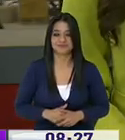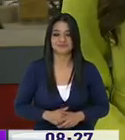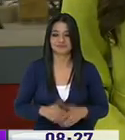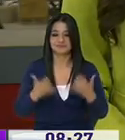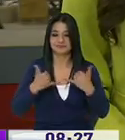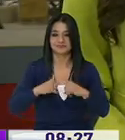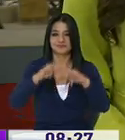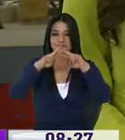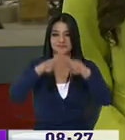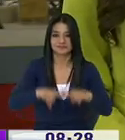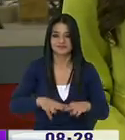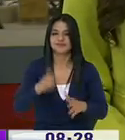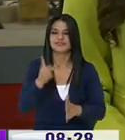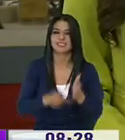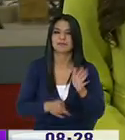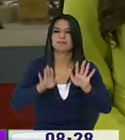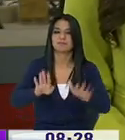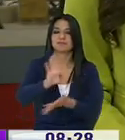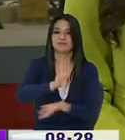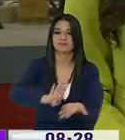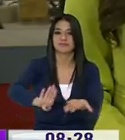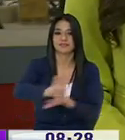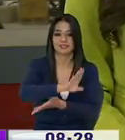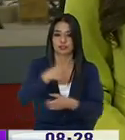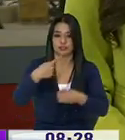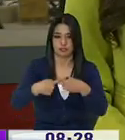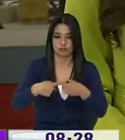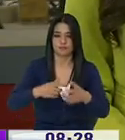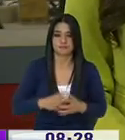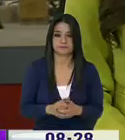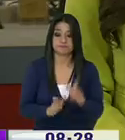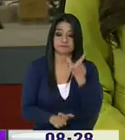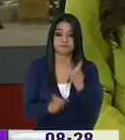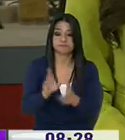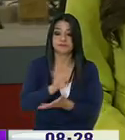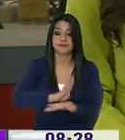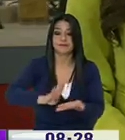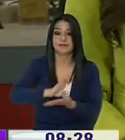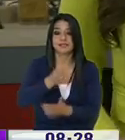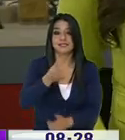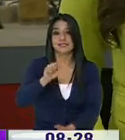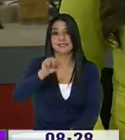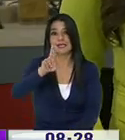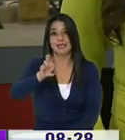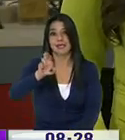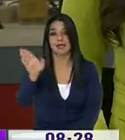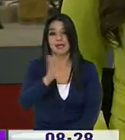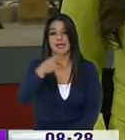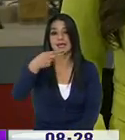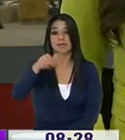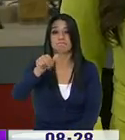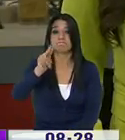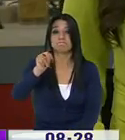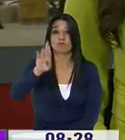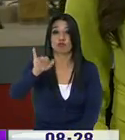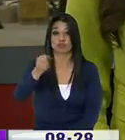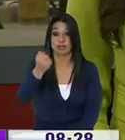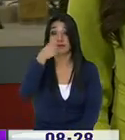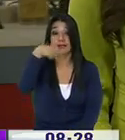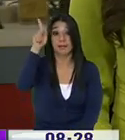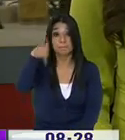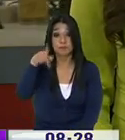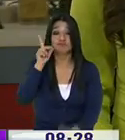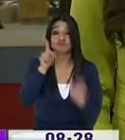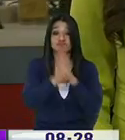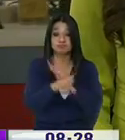Seguimos revisando lo que ocurre ahí en los diferentes barrios de la capital. Los moradores del barrio Sierra Hermosa, en el sector de Carapungo, el norte de la capital, denuncian una fuga